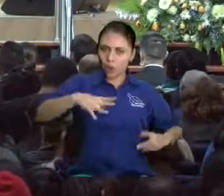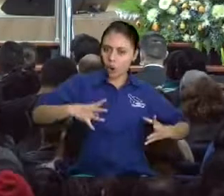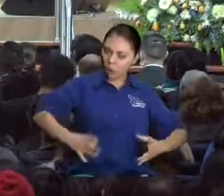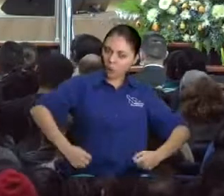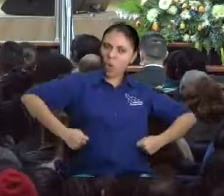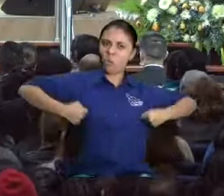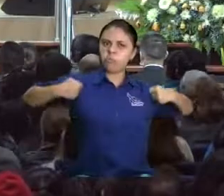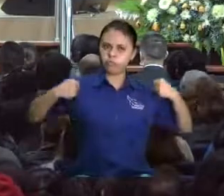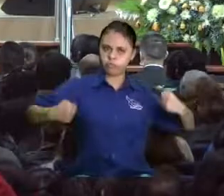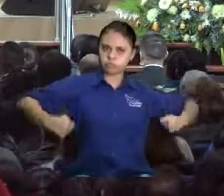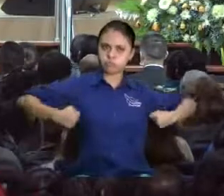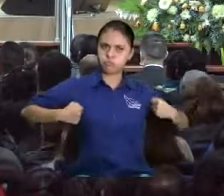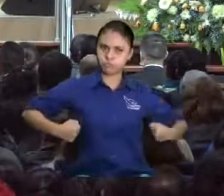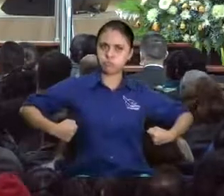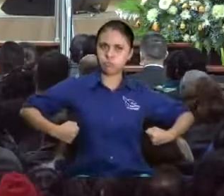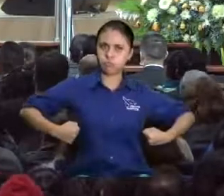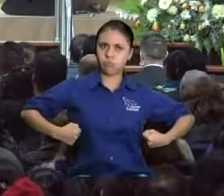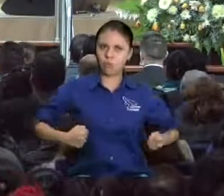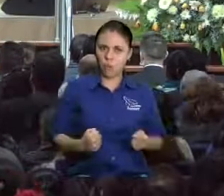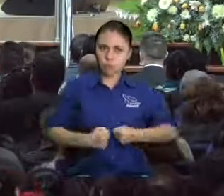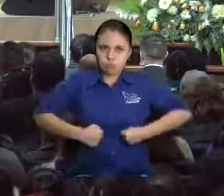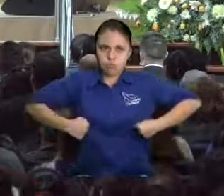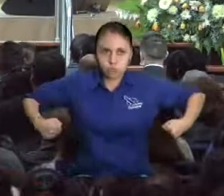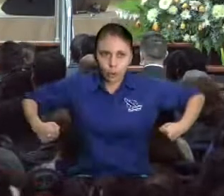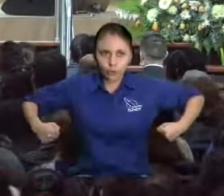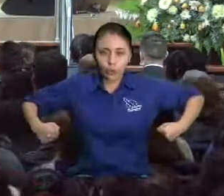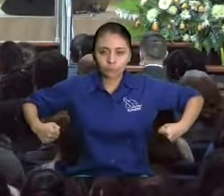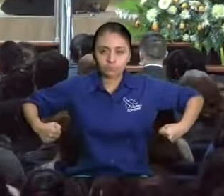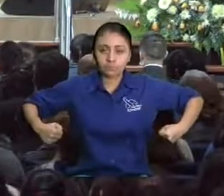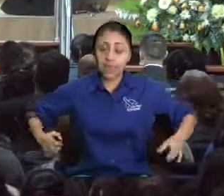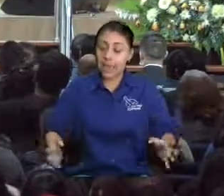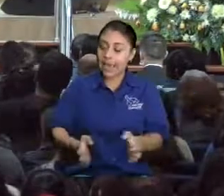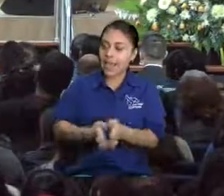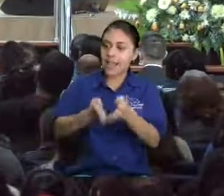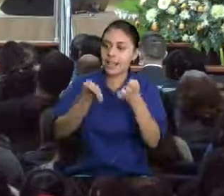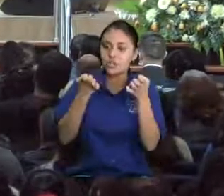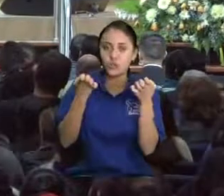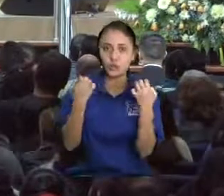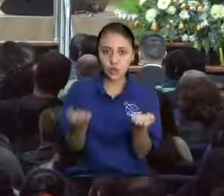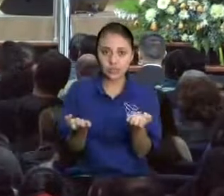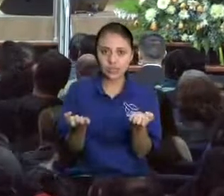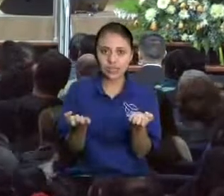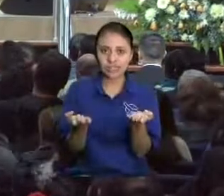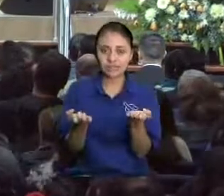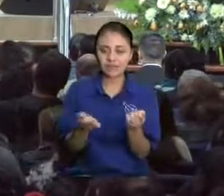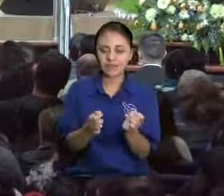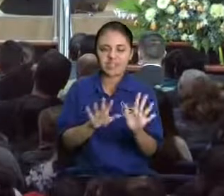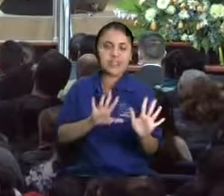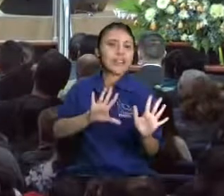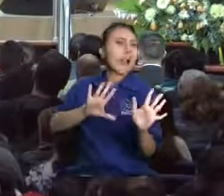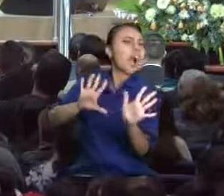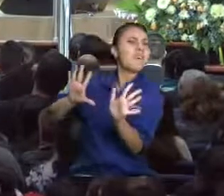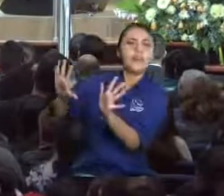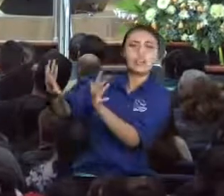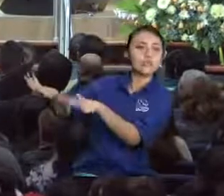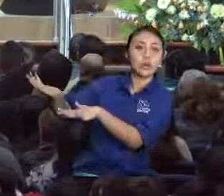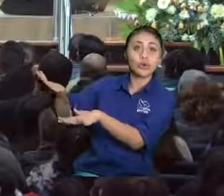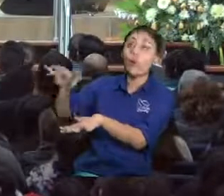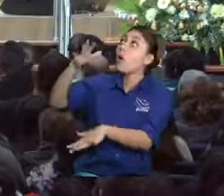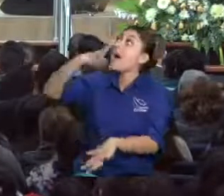cebado y roízo. Entonces, abandonó a Dios que le